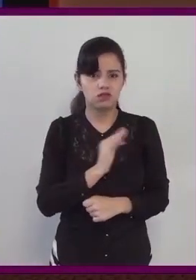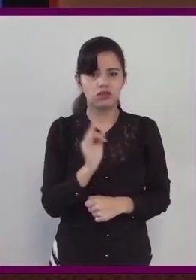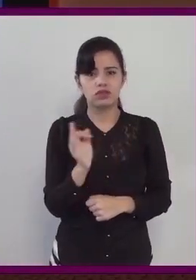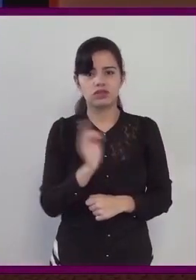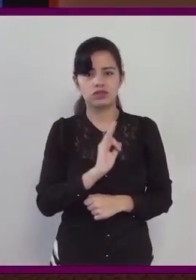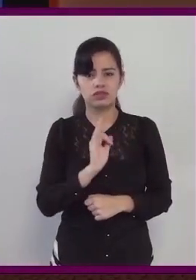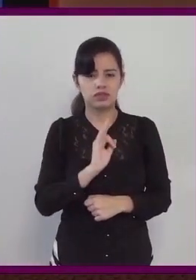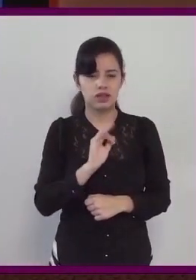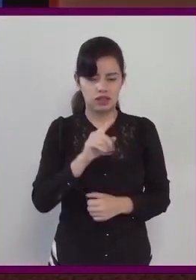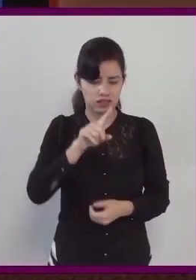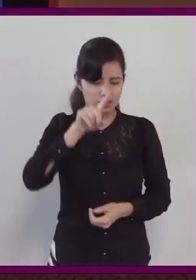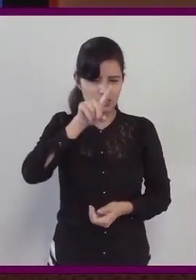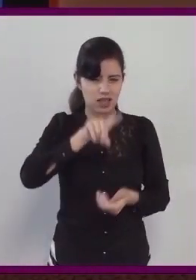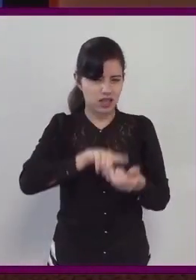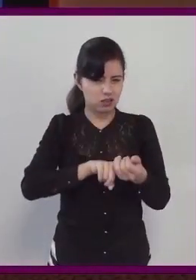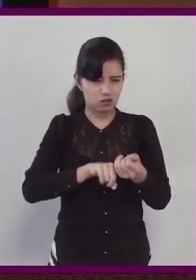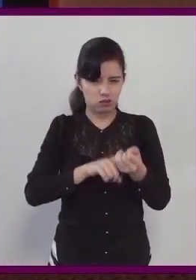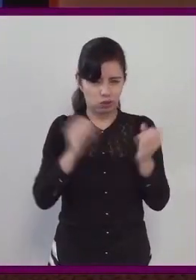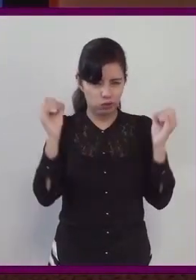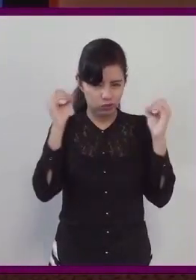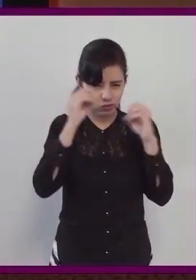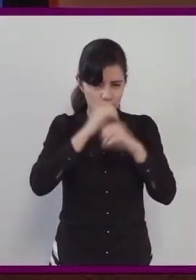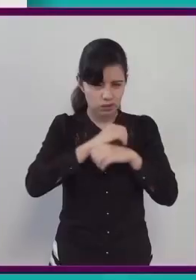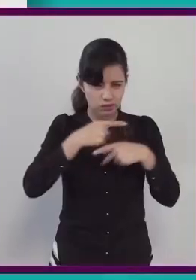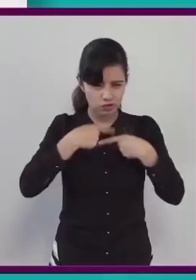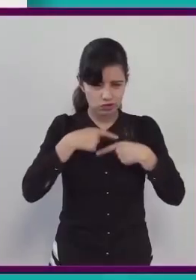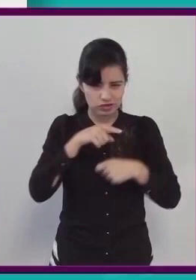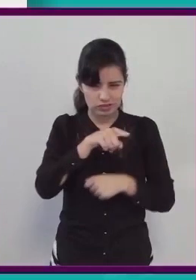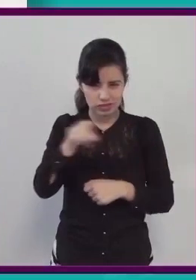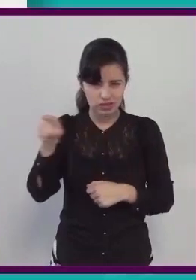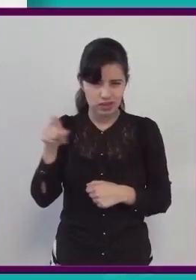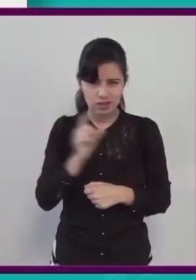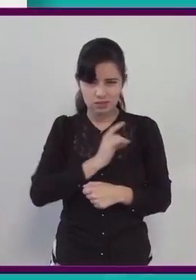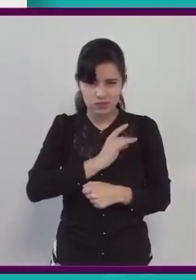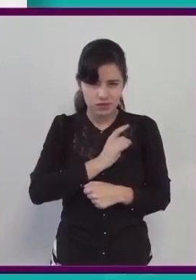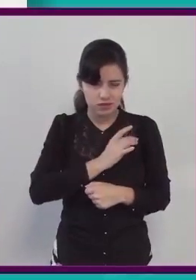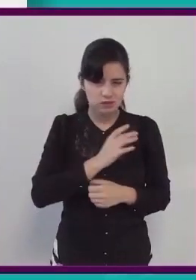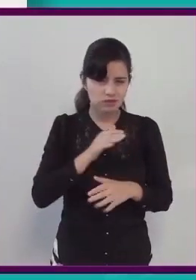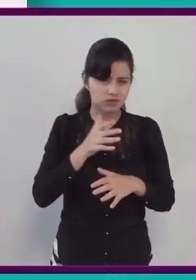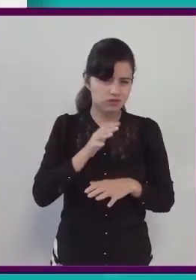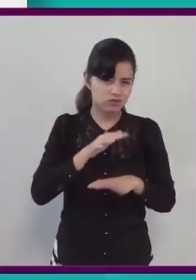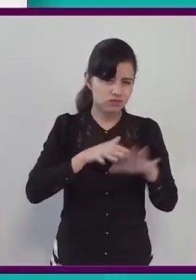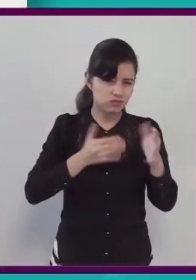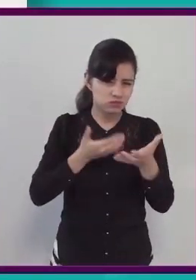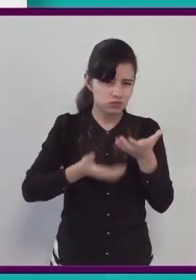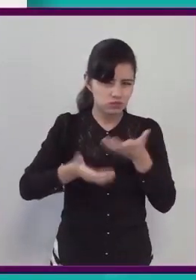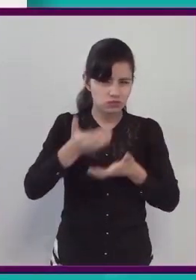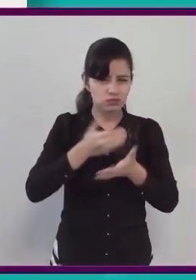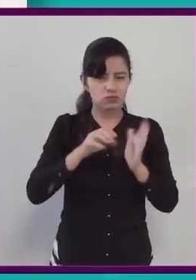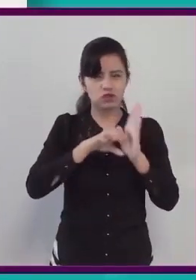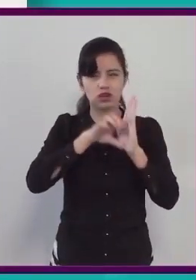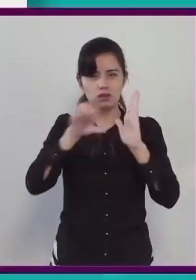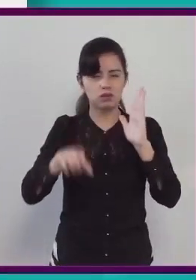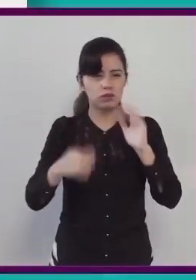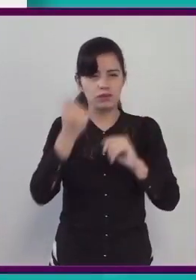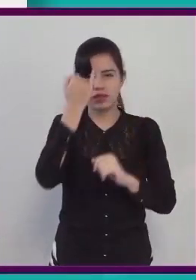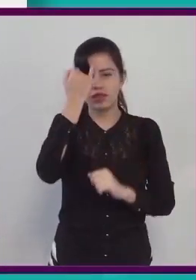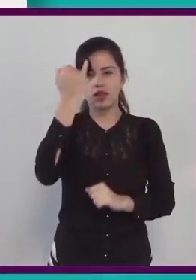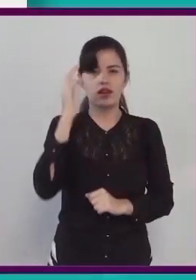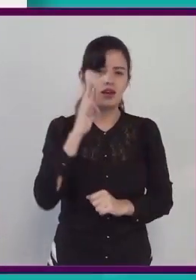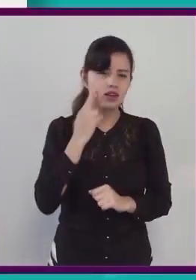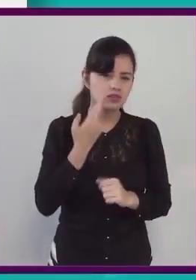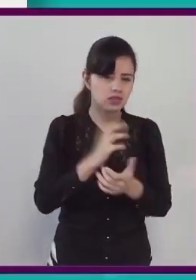y el eco se hace más y más grande y expansivo, tiene que ver con nuestros peores miedos, con las partes